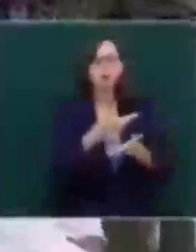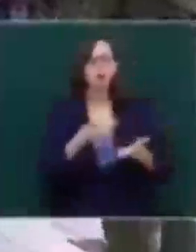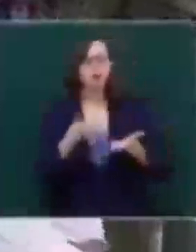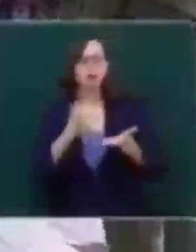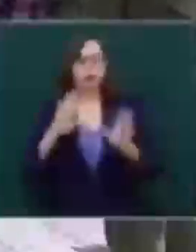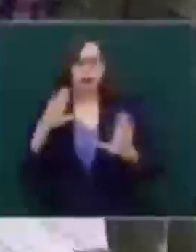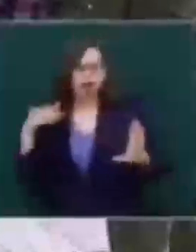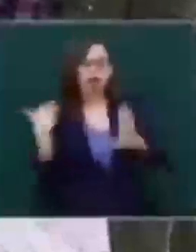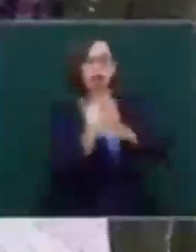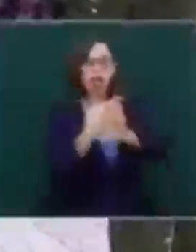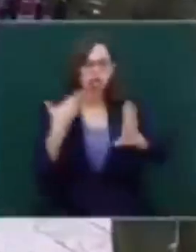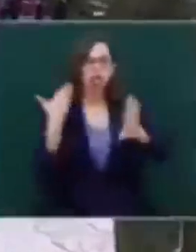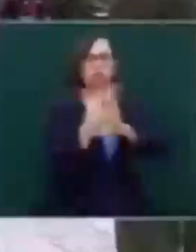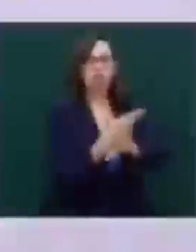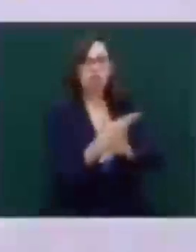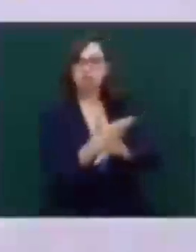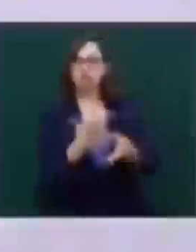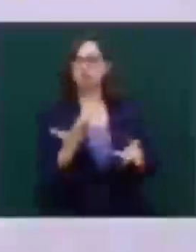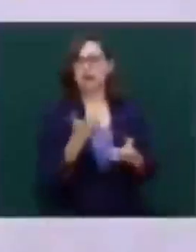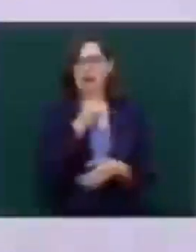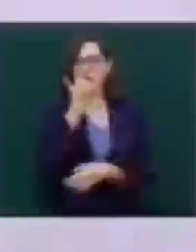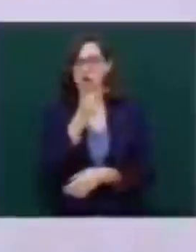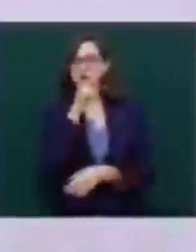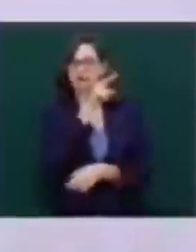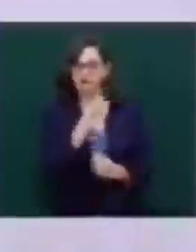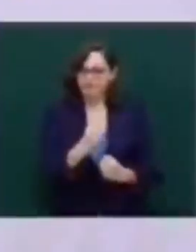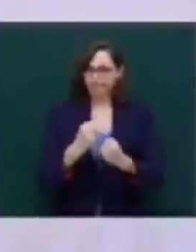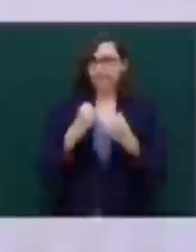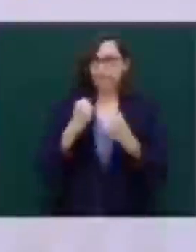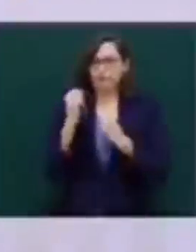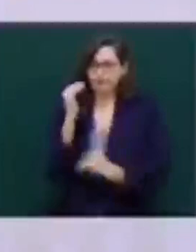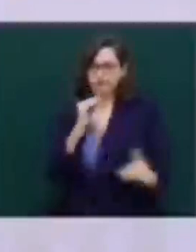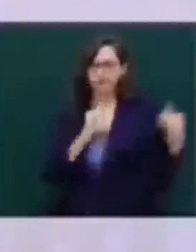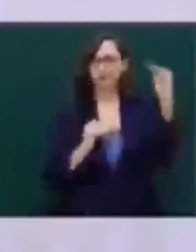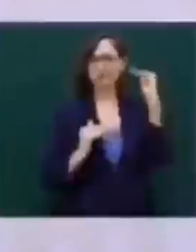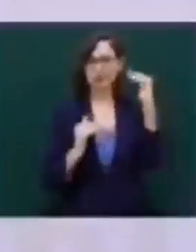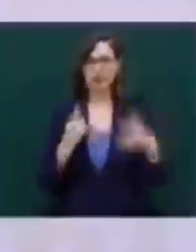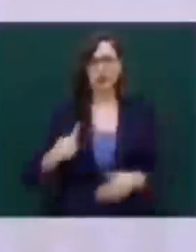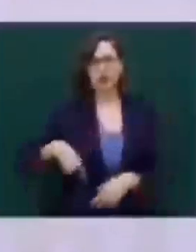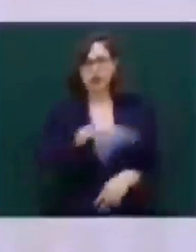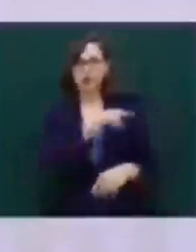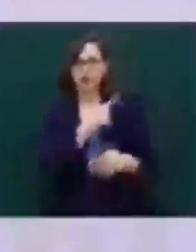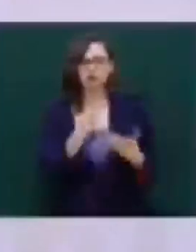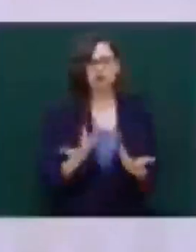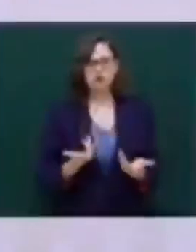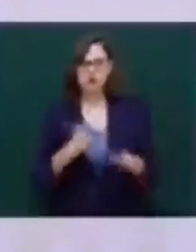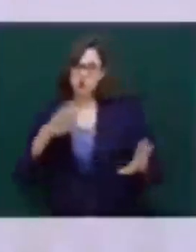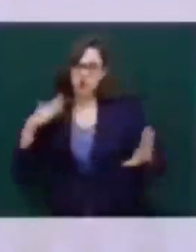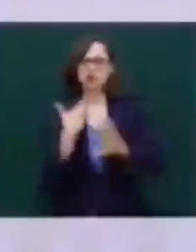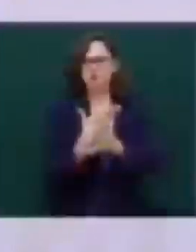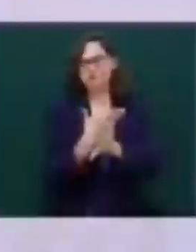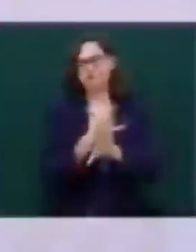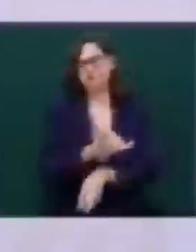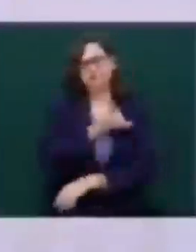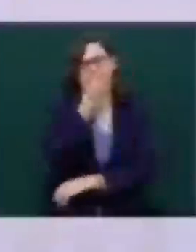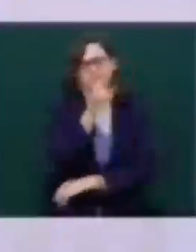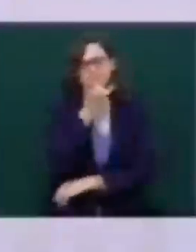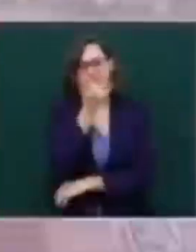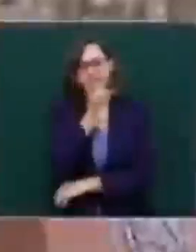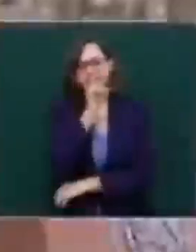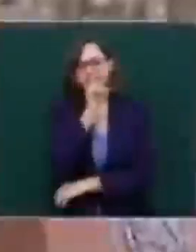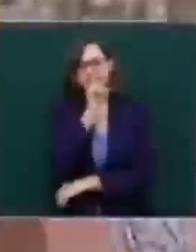ponernos con Sansón a las patadas. Pero al mismo tiempo tenemos poderosas razones para hacer